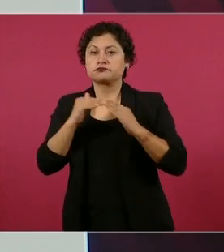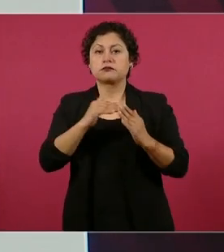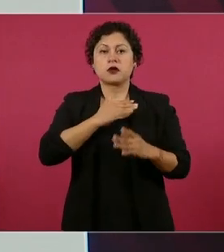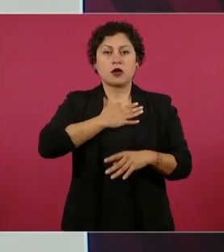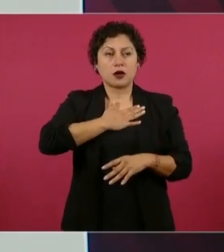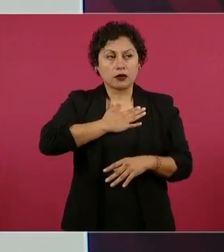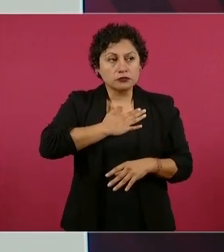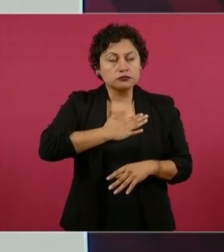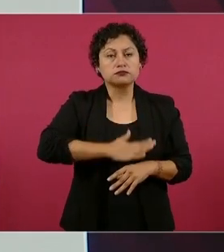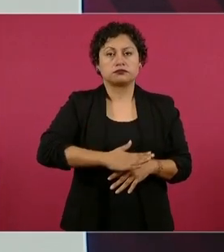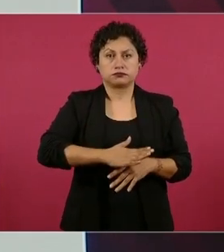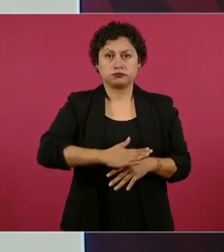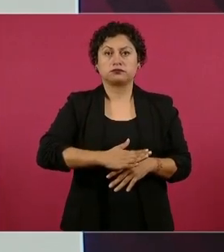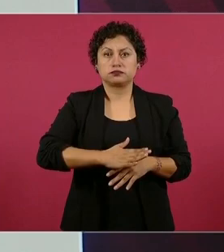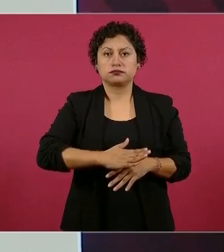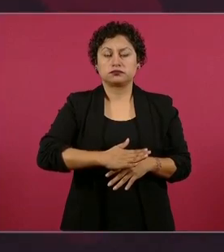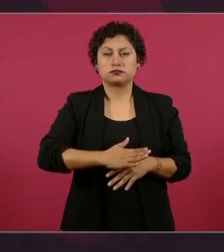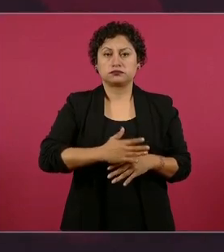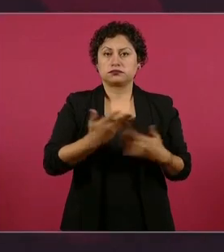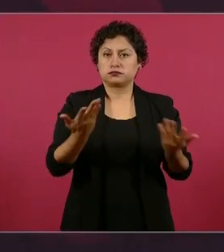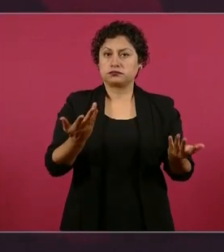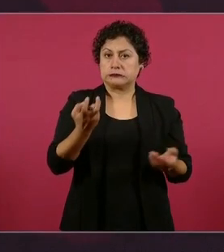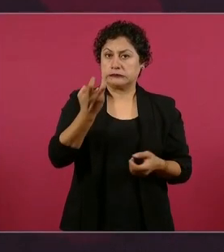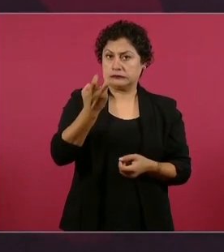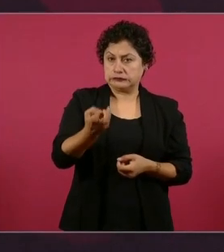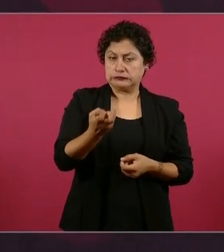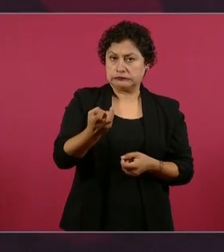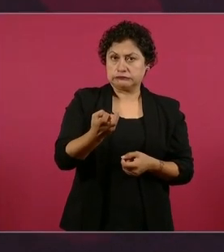que debe de haber equidad